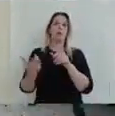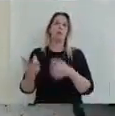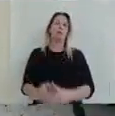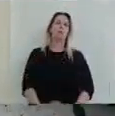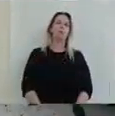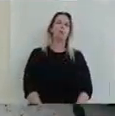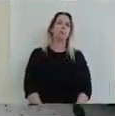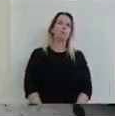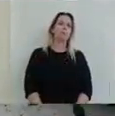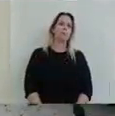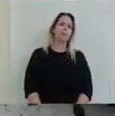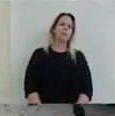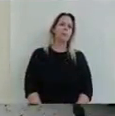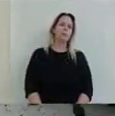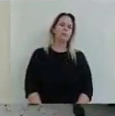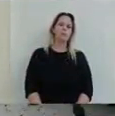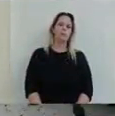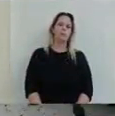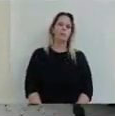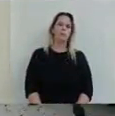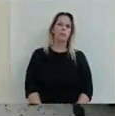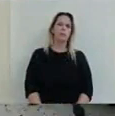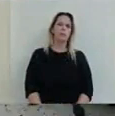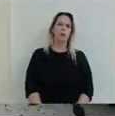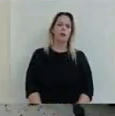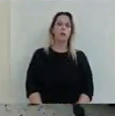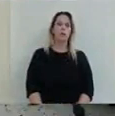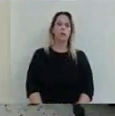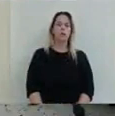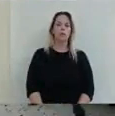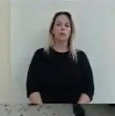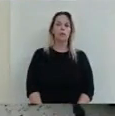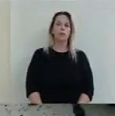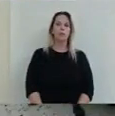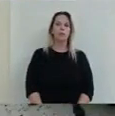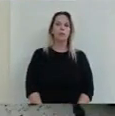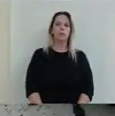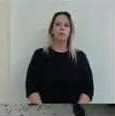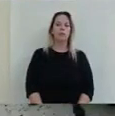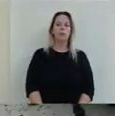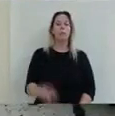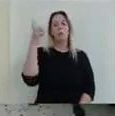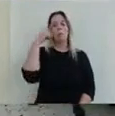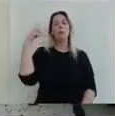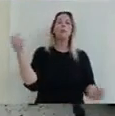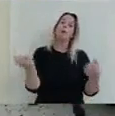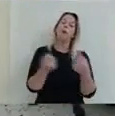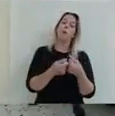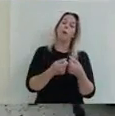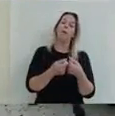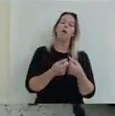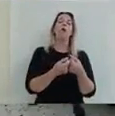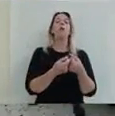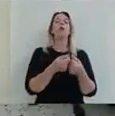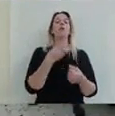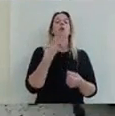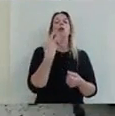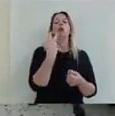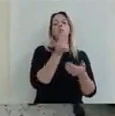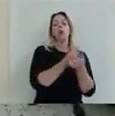Concejal Miño. Sí, voy a coincidir con el concejal Vicky en que se pase a legislación. Mañana